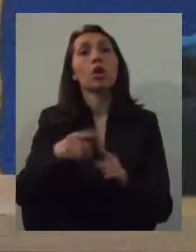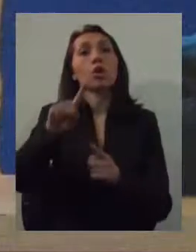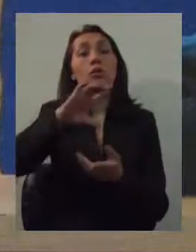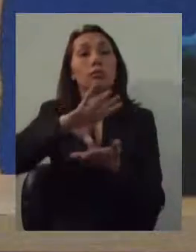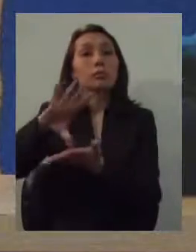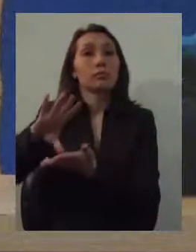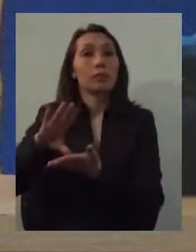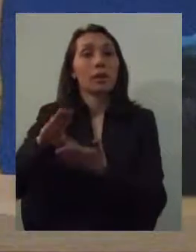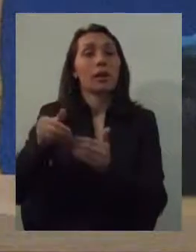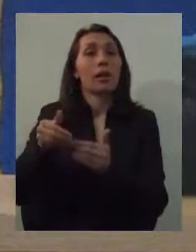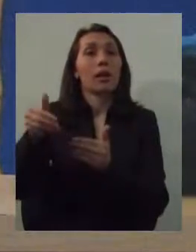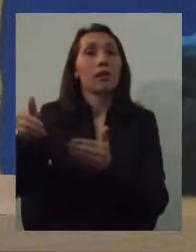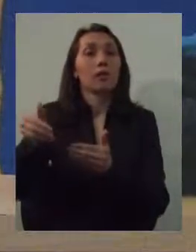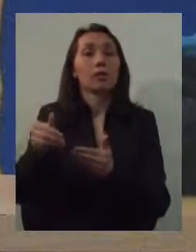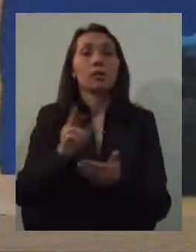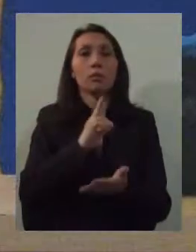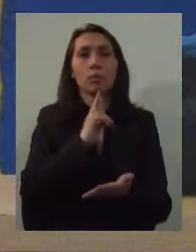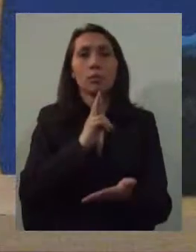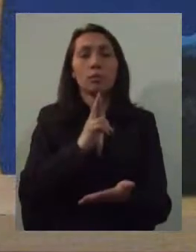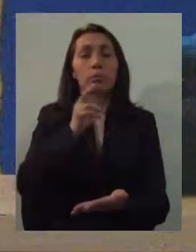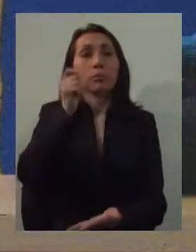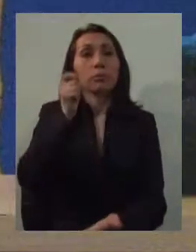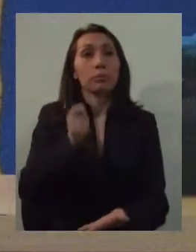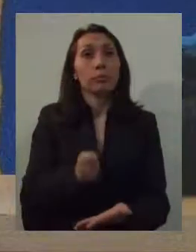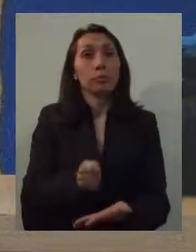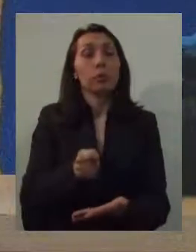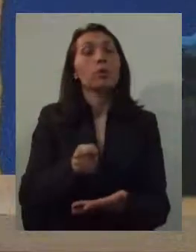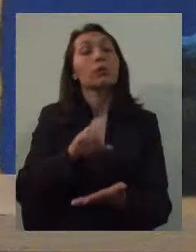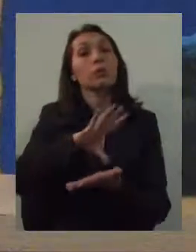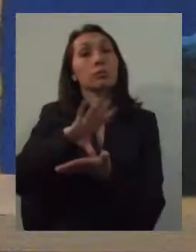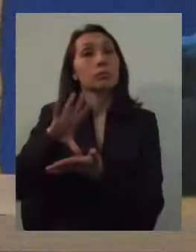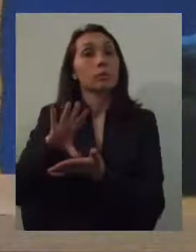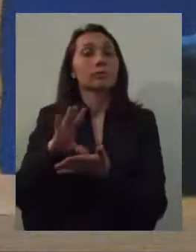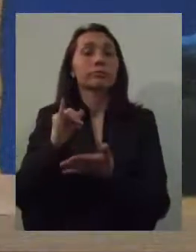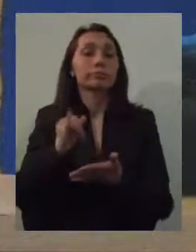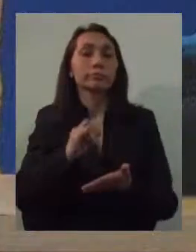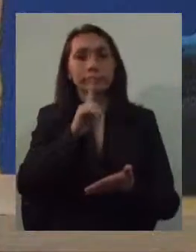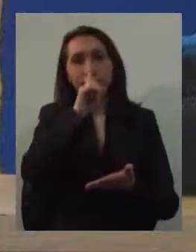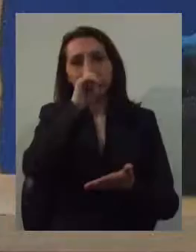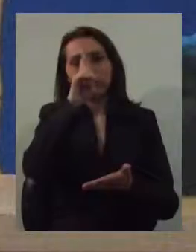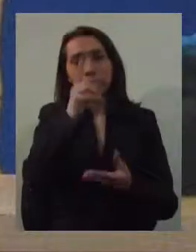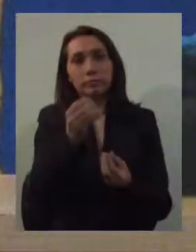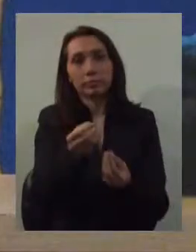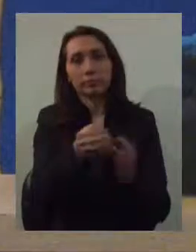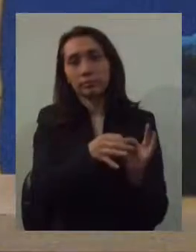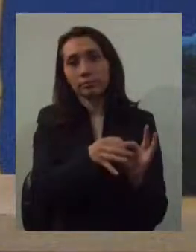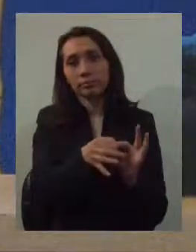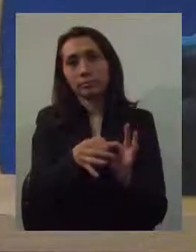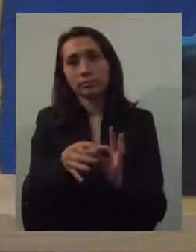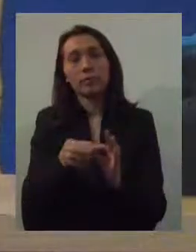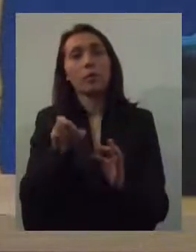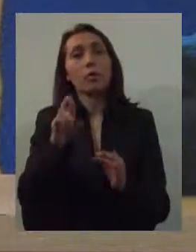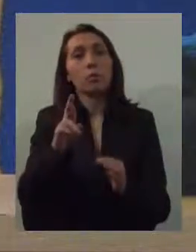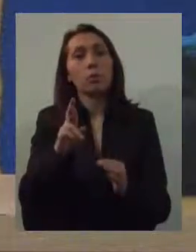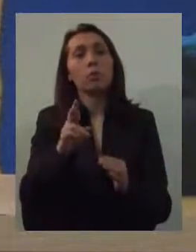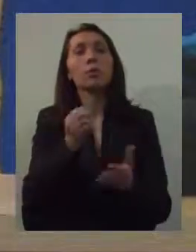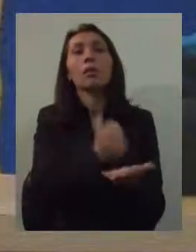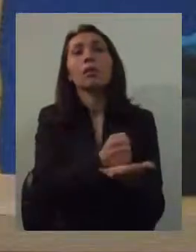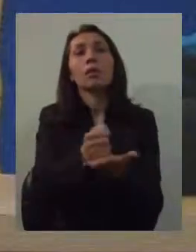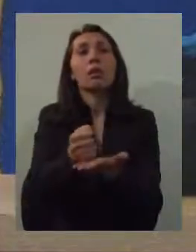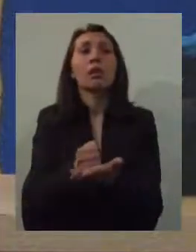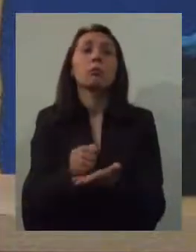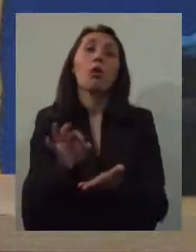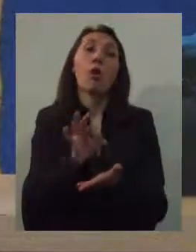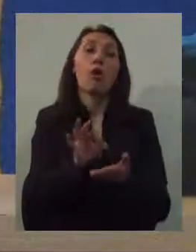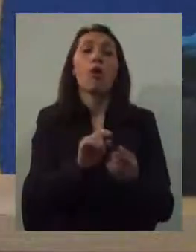extraterritorialidad de las sentencias y laudos arbitrales extranjeros, que tradicionalmente ha pasado por el trámite, diríamos, o